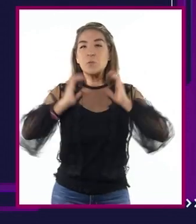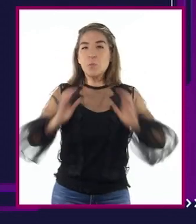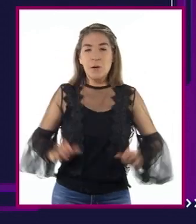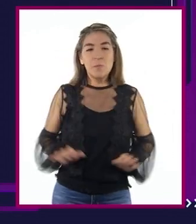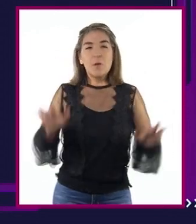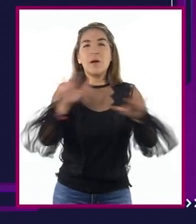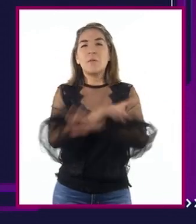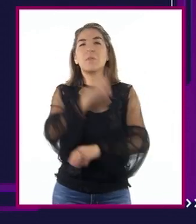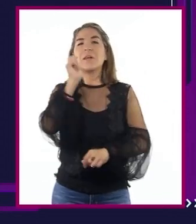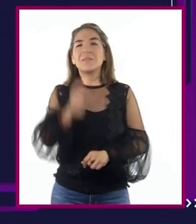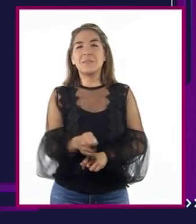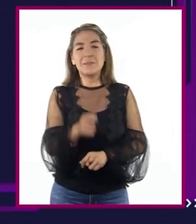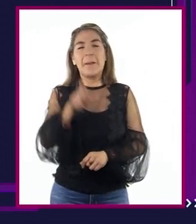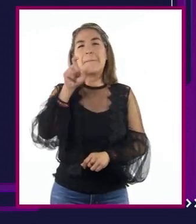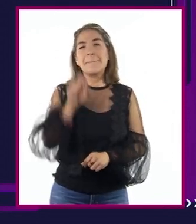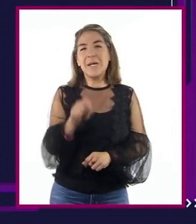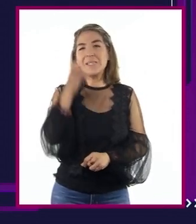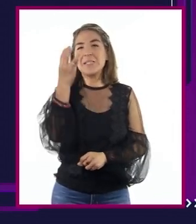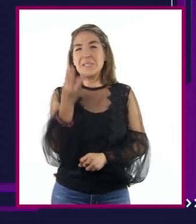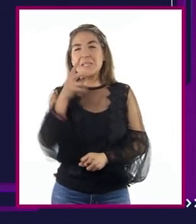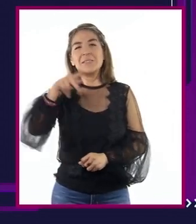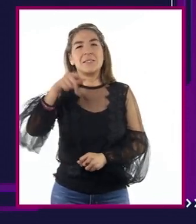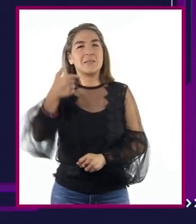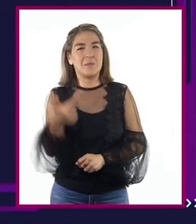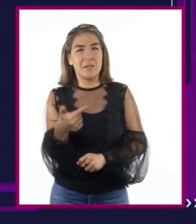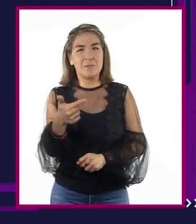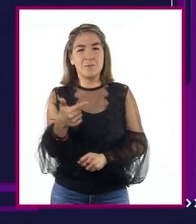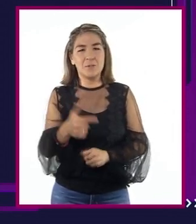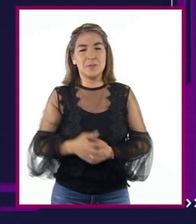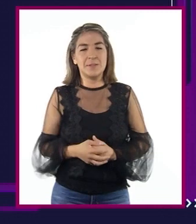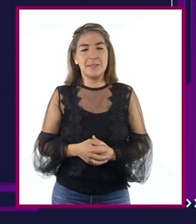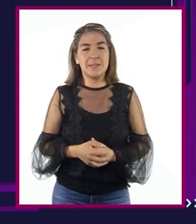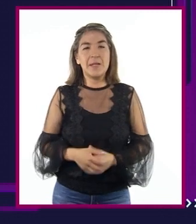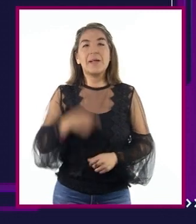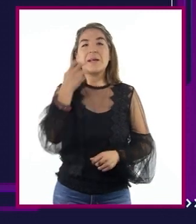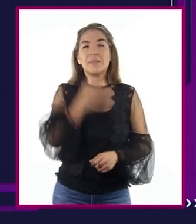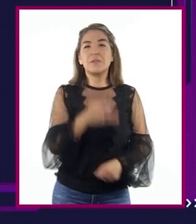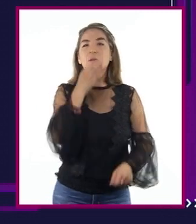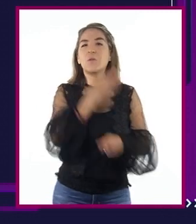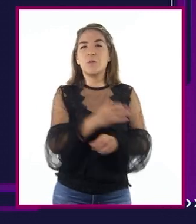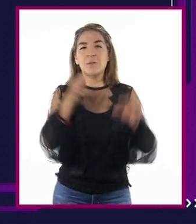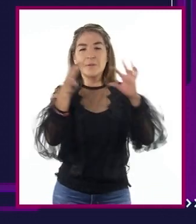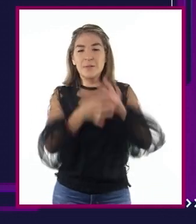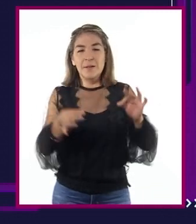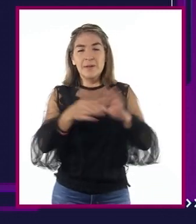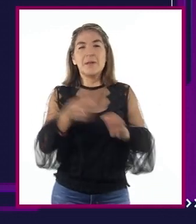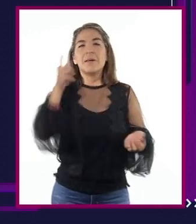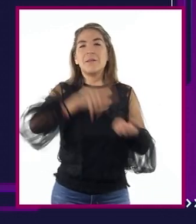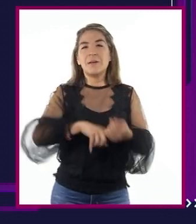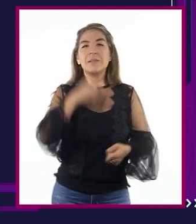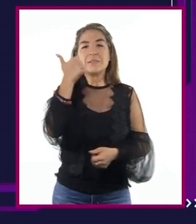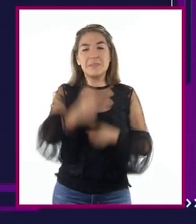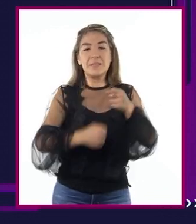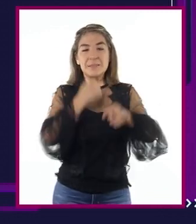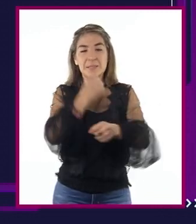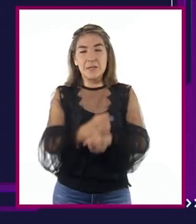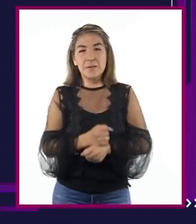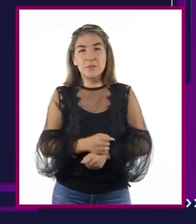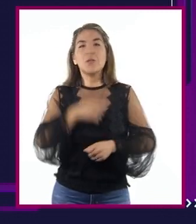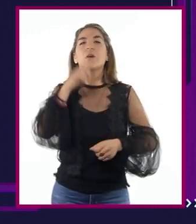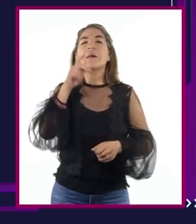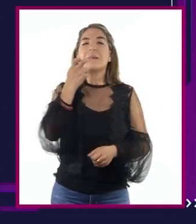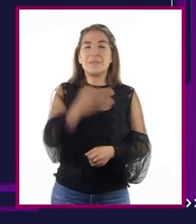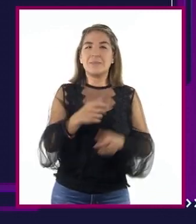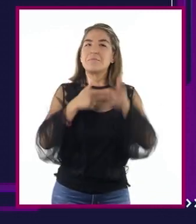llegó alrededor de los 23 kilogramos, donde se mantuvo hasta los 6 años. A los 7